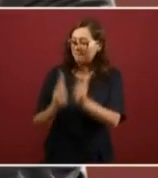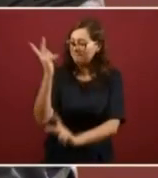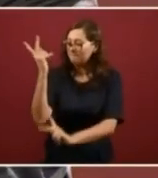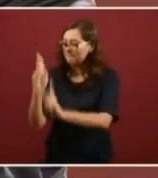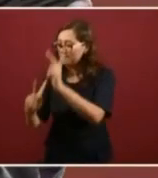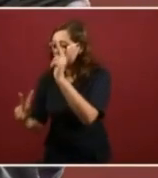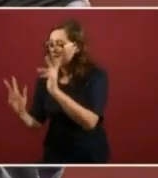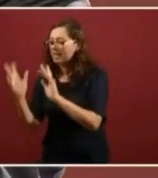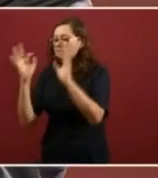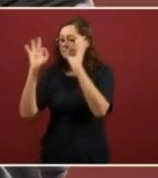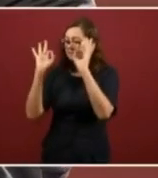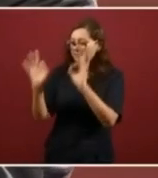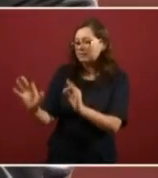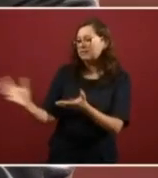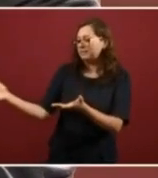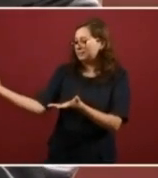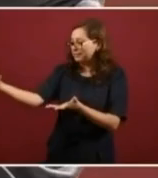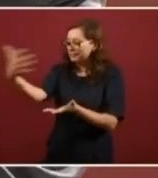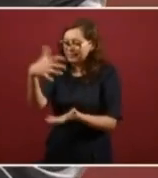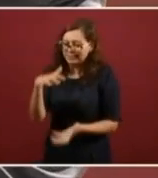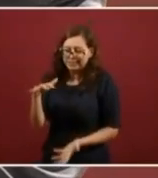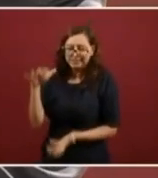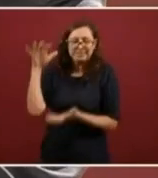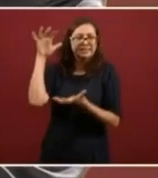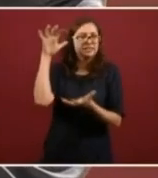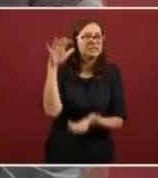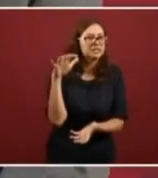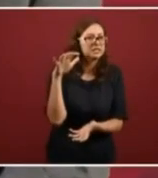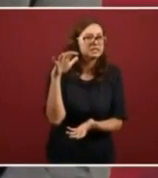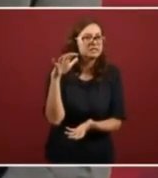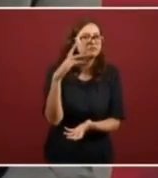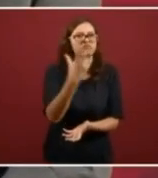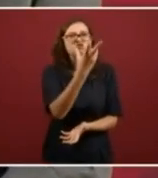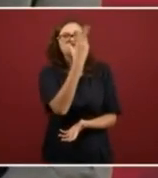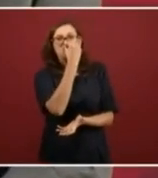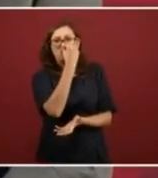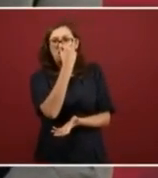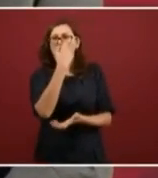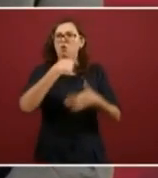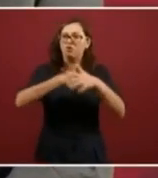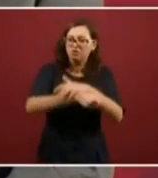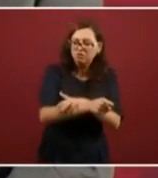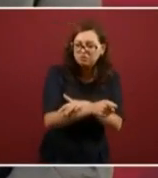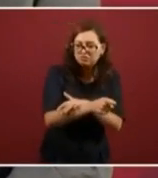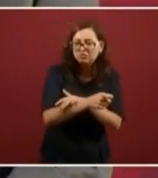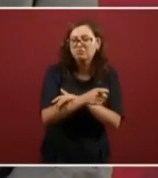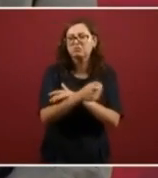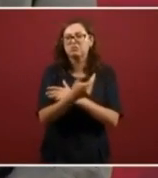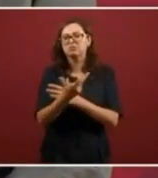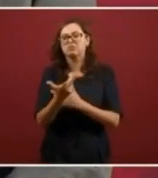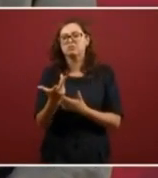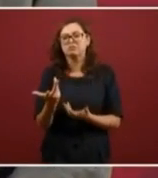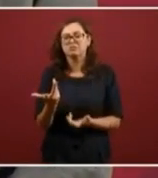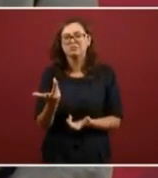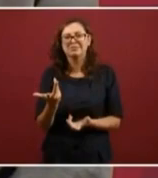al coyote, les llevan sus productos,